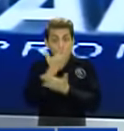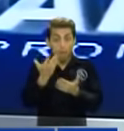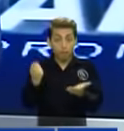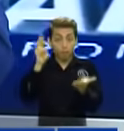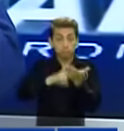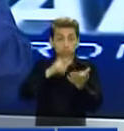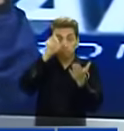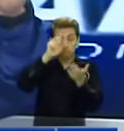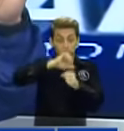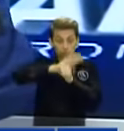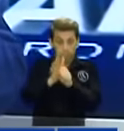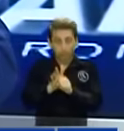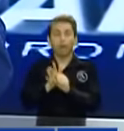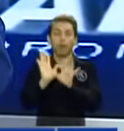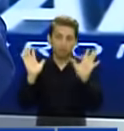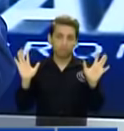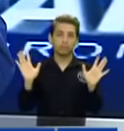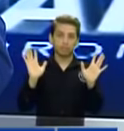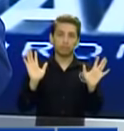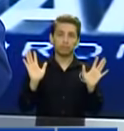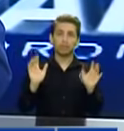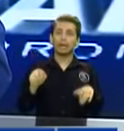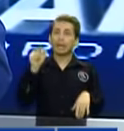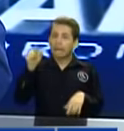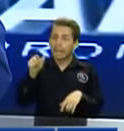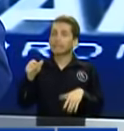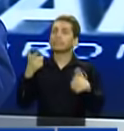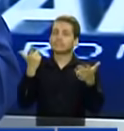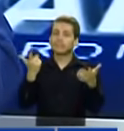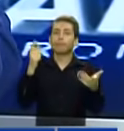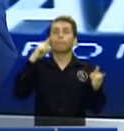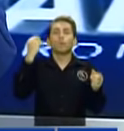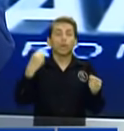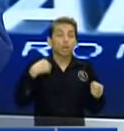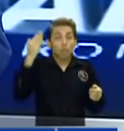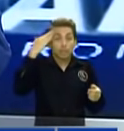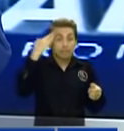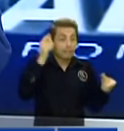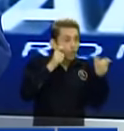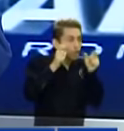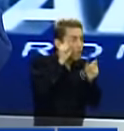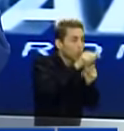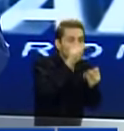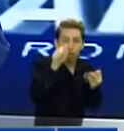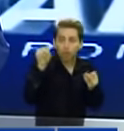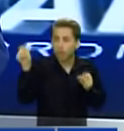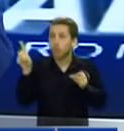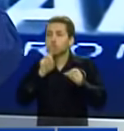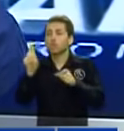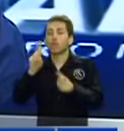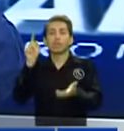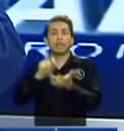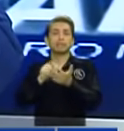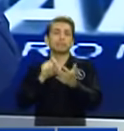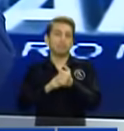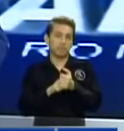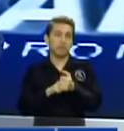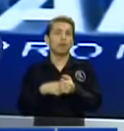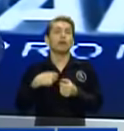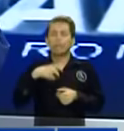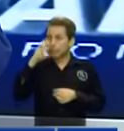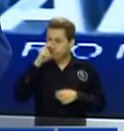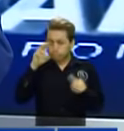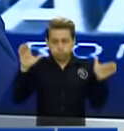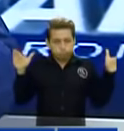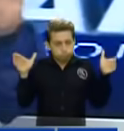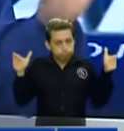Patzún. Esa es la ventaja de esto, la podemos focalizar. Entonces, las restricciones las vamos a ir haciendo conforme